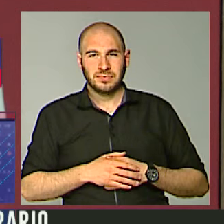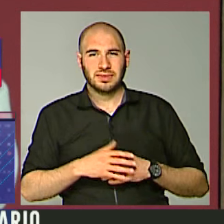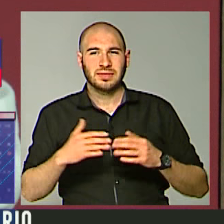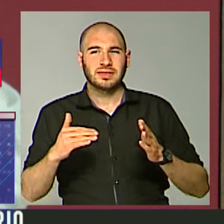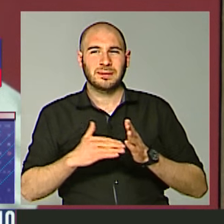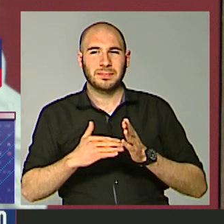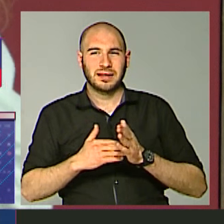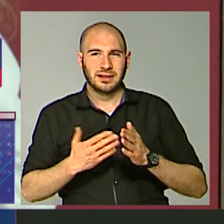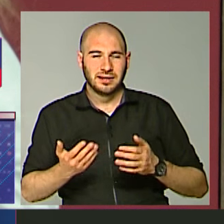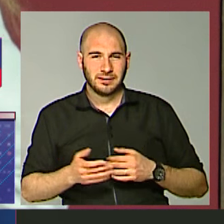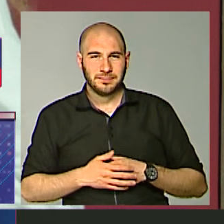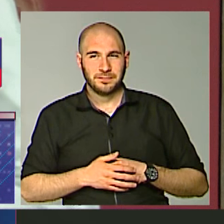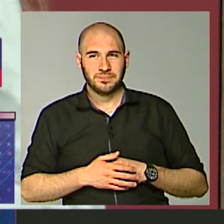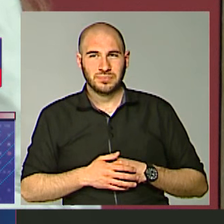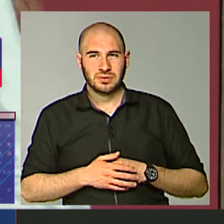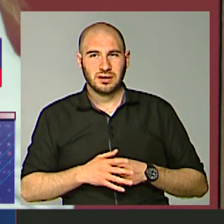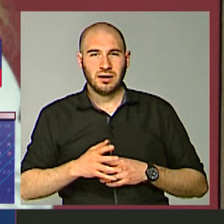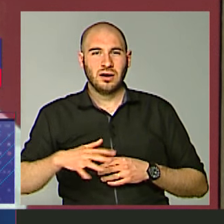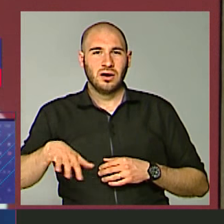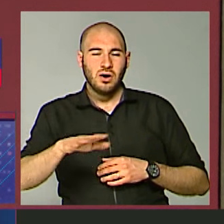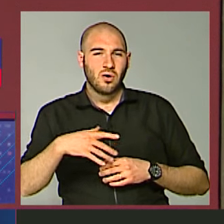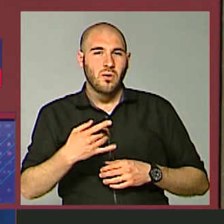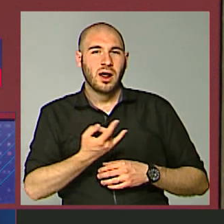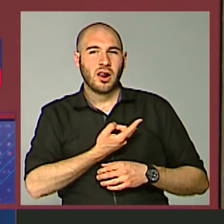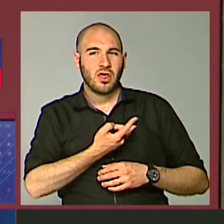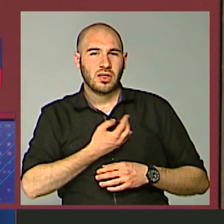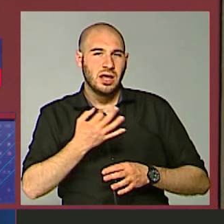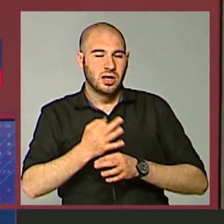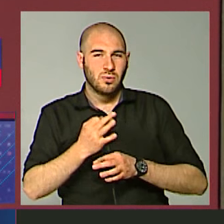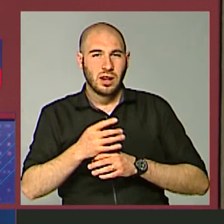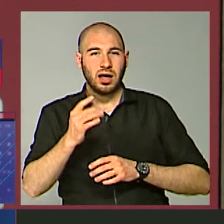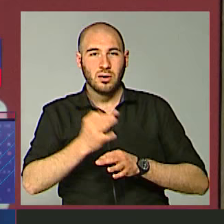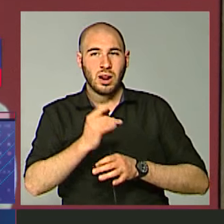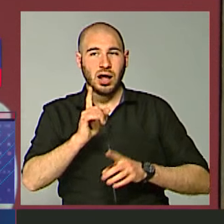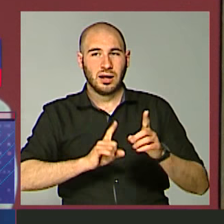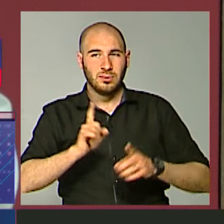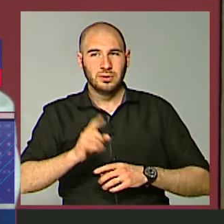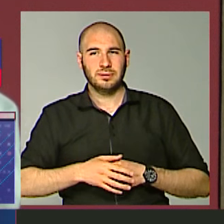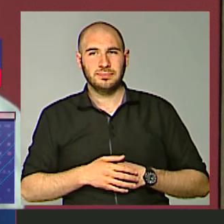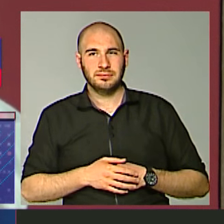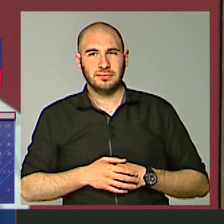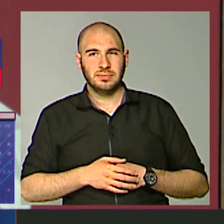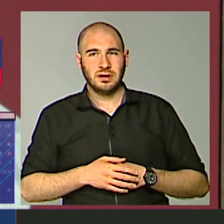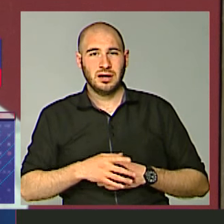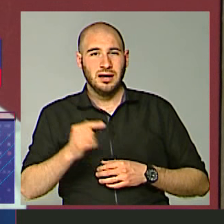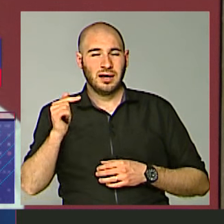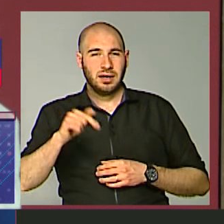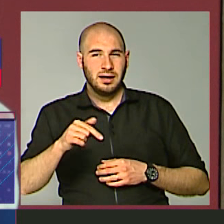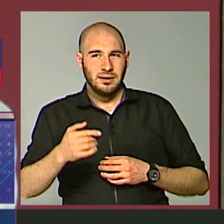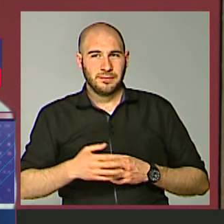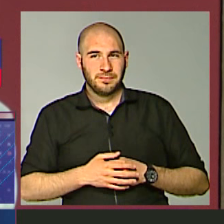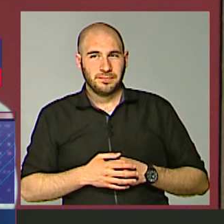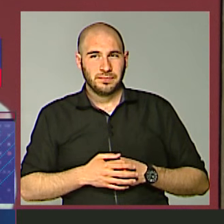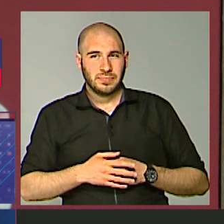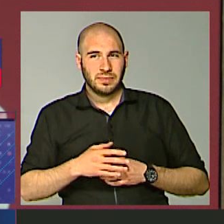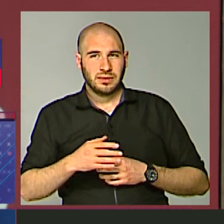Depende la zona donde uno tiene la escuela. Hay escuelas con escaso